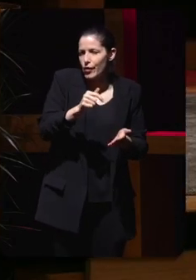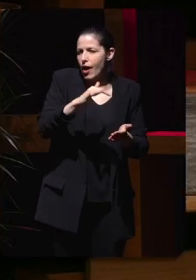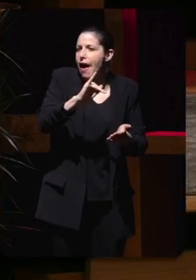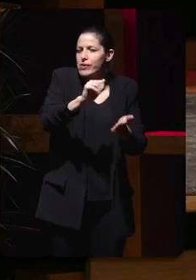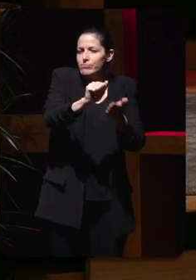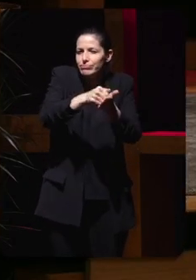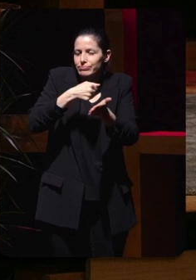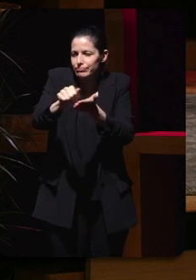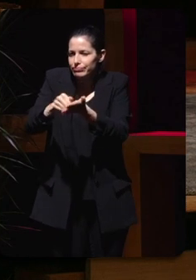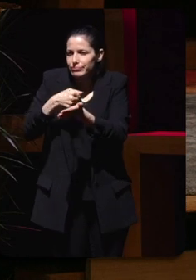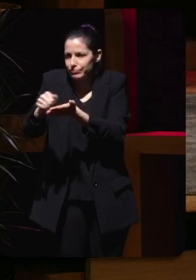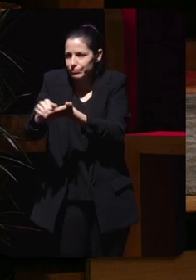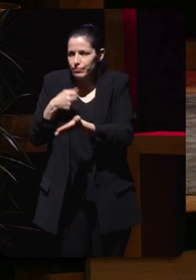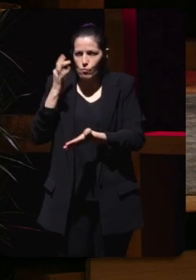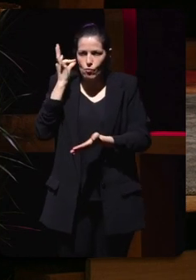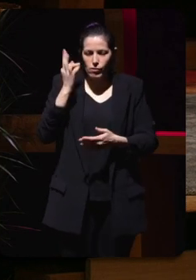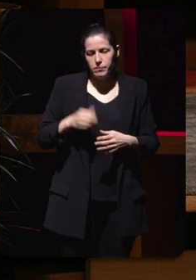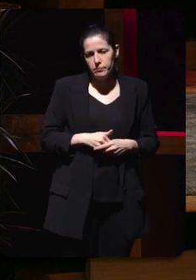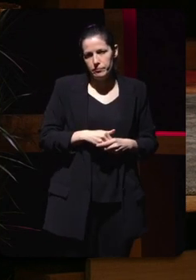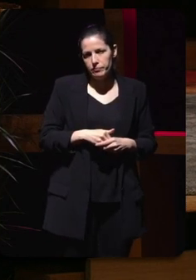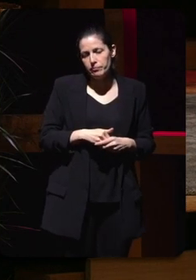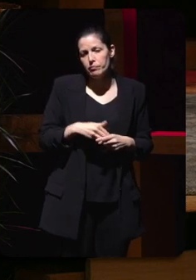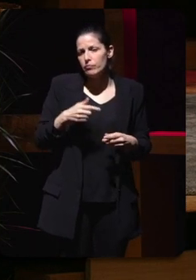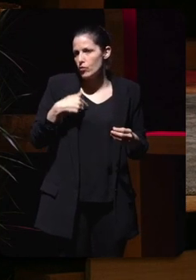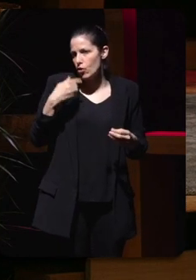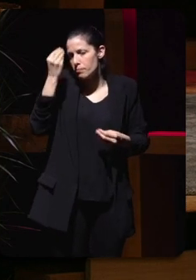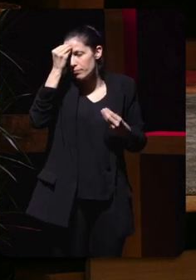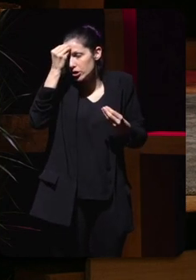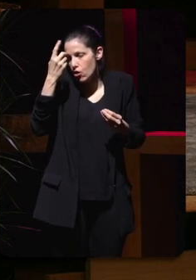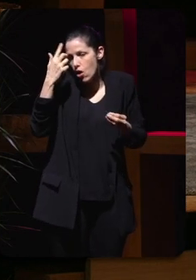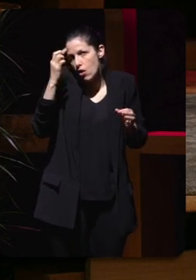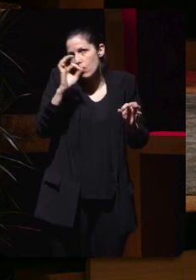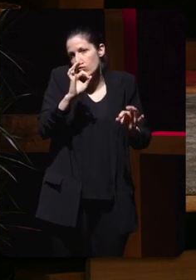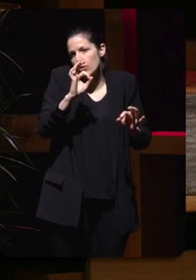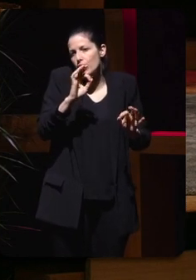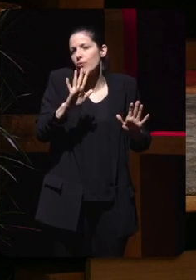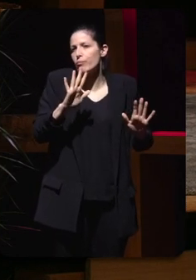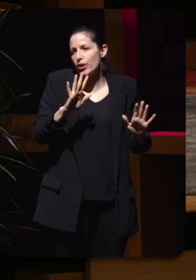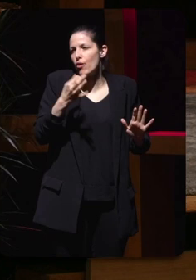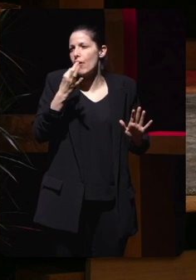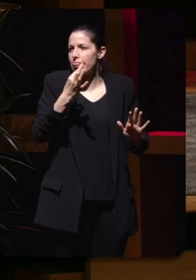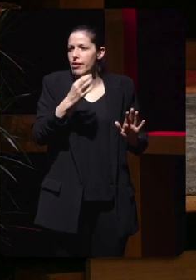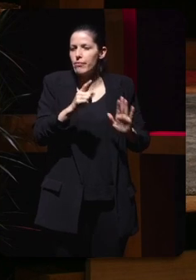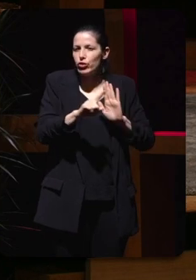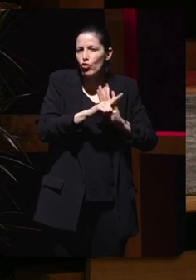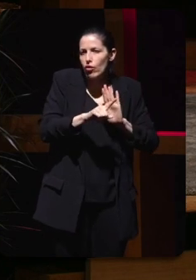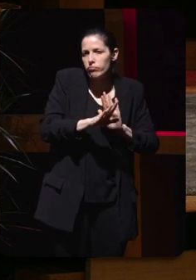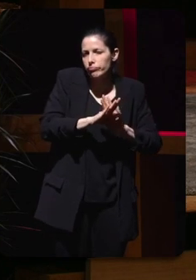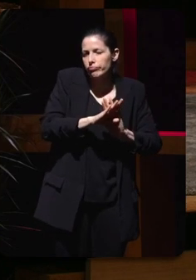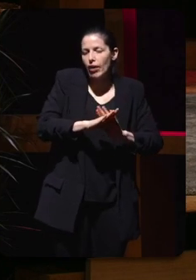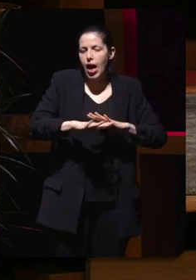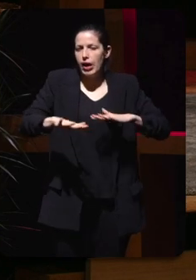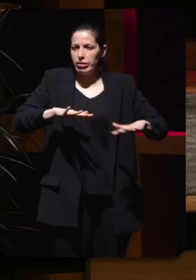tendría que ser de sentido común, pero que todavía, sinceramente, requiere militancia y activismo. O sea,